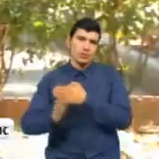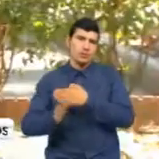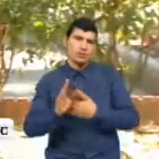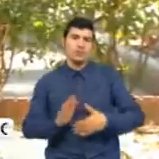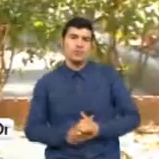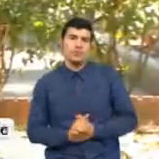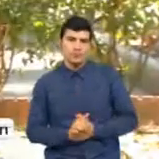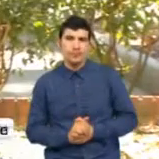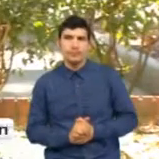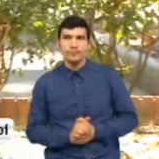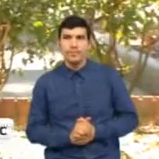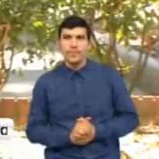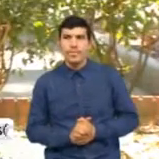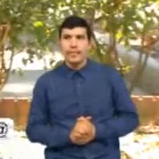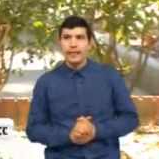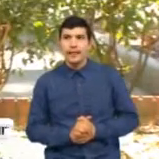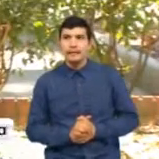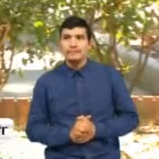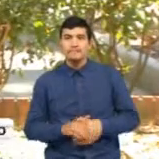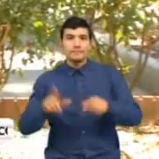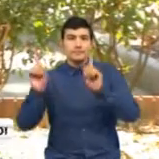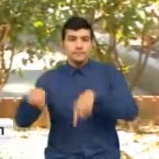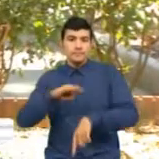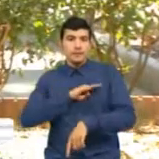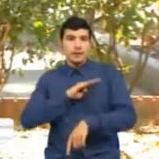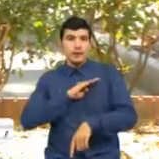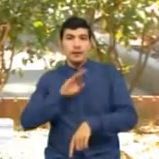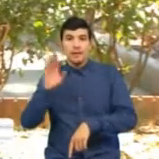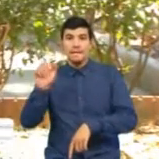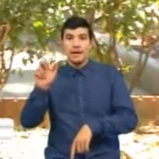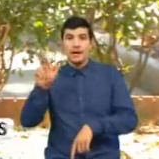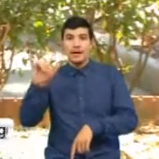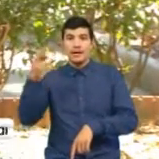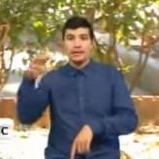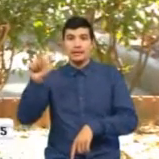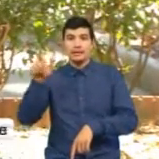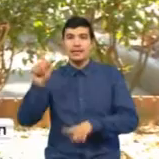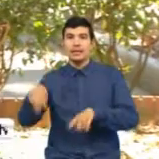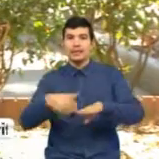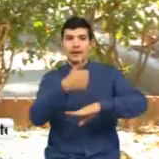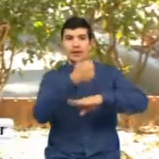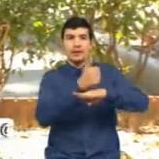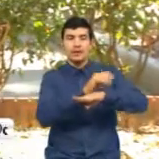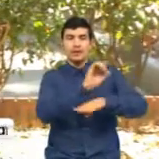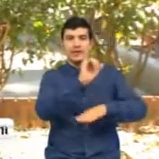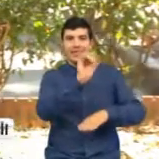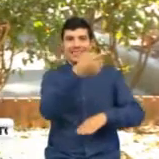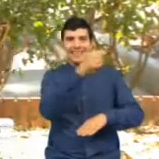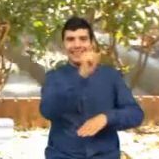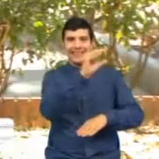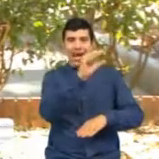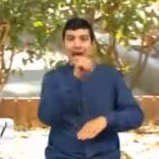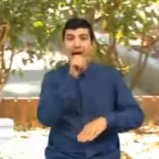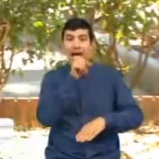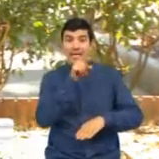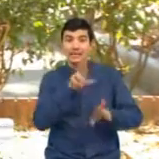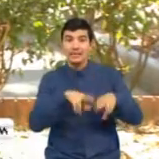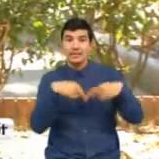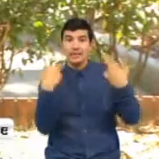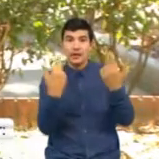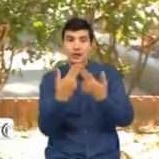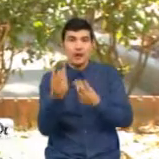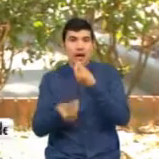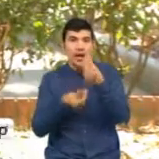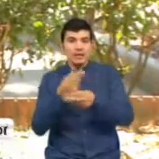difícil hubieran dicho tanto del alcalde del municipio de barichara como el director del instituto geográfico agustín codazzi que en esta reunión a realizarse